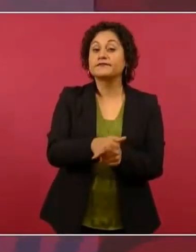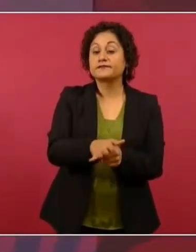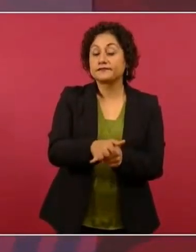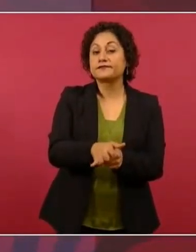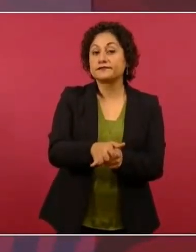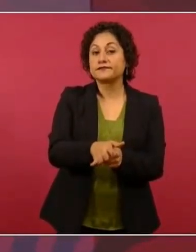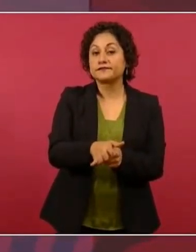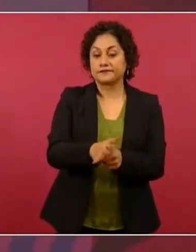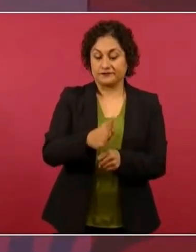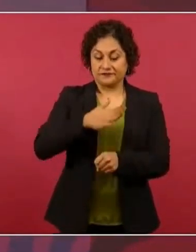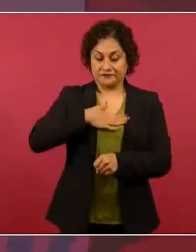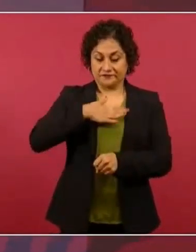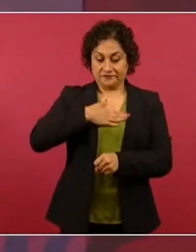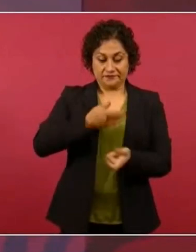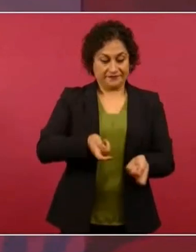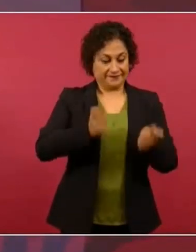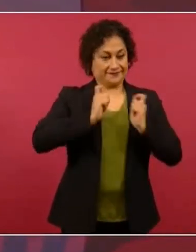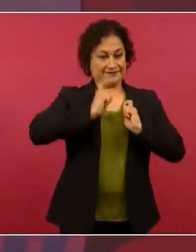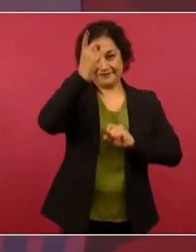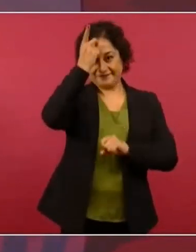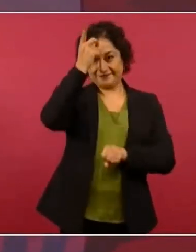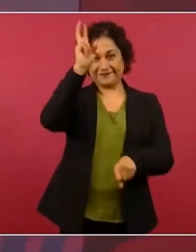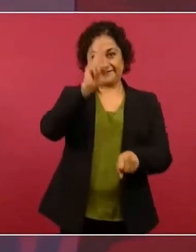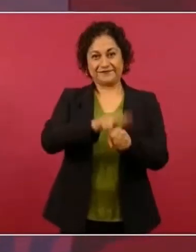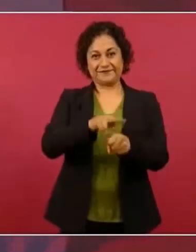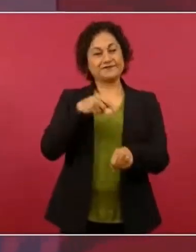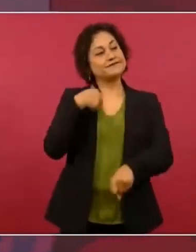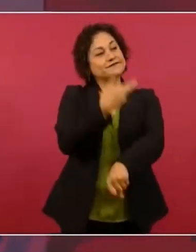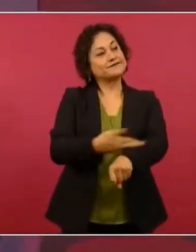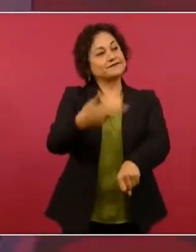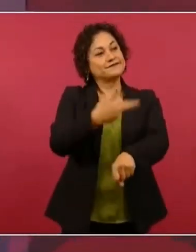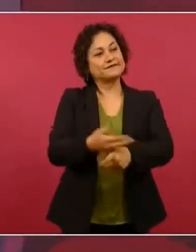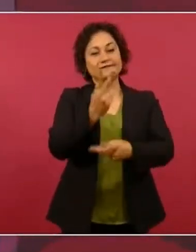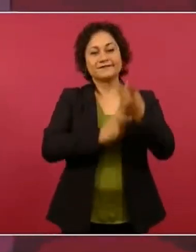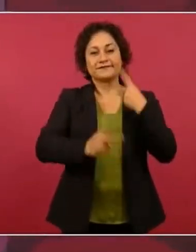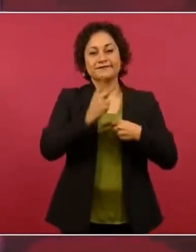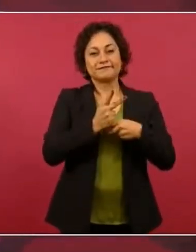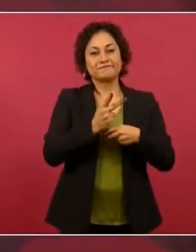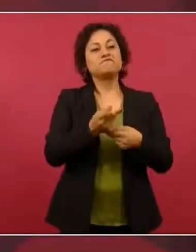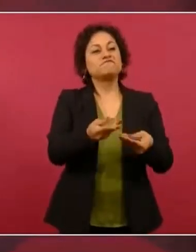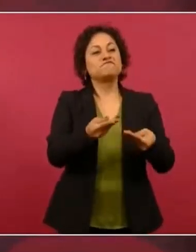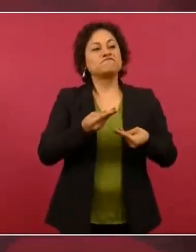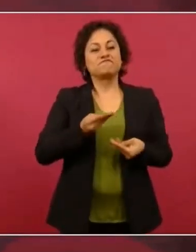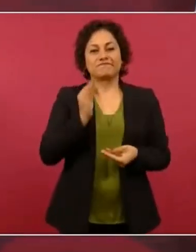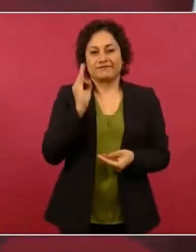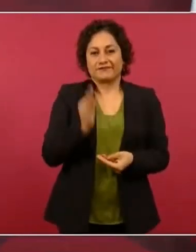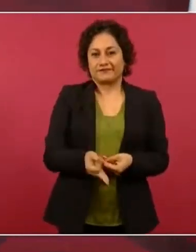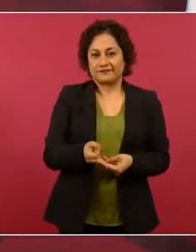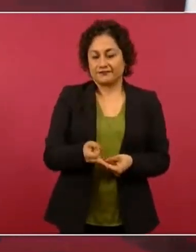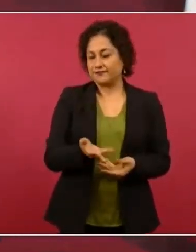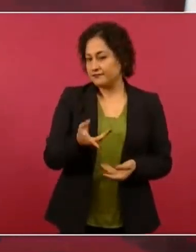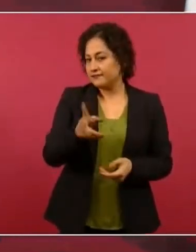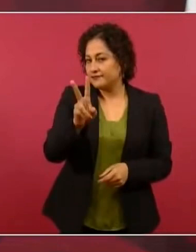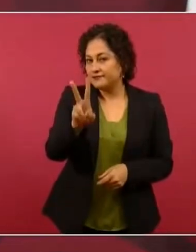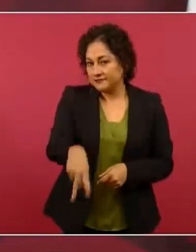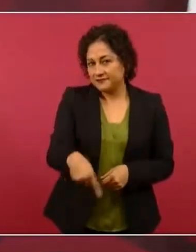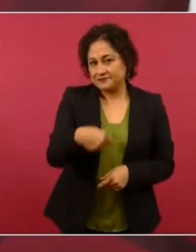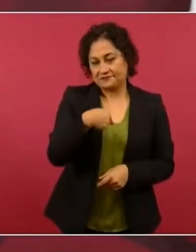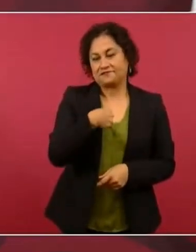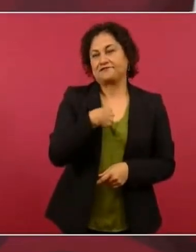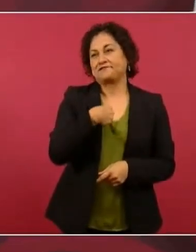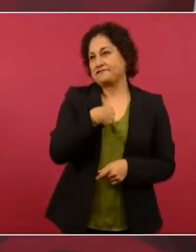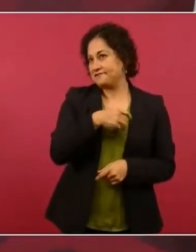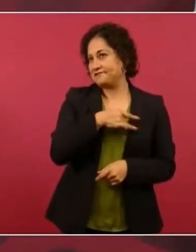otorgarse su crédito yo estoy seguro que Entonces porque en ese tiempo cómo falta